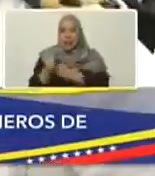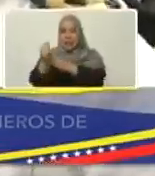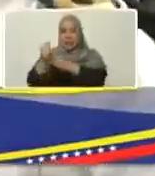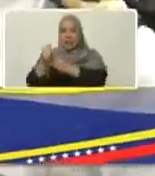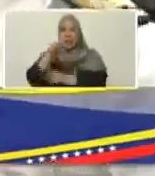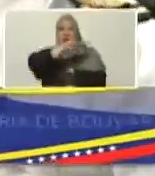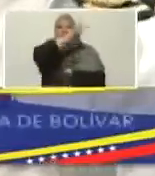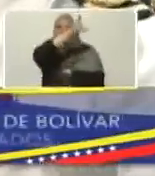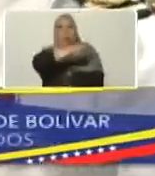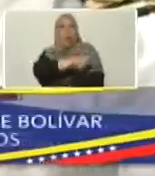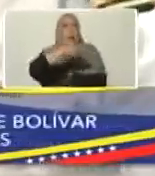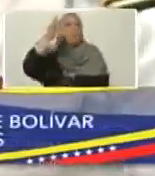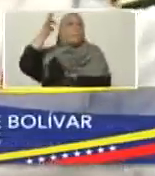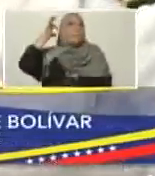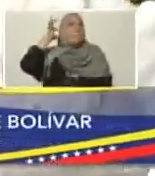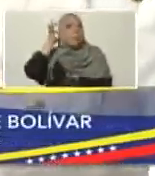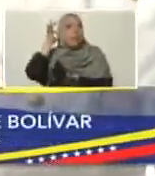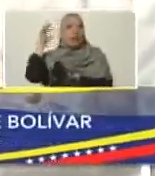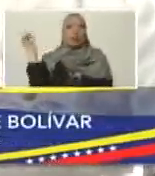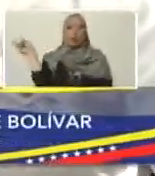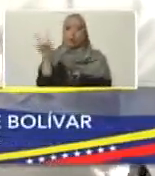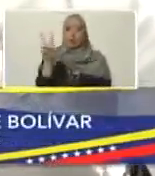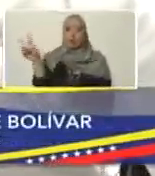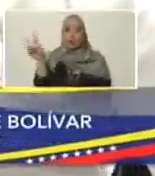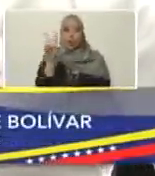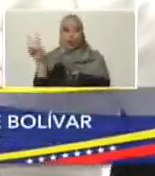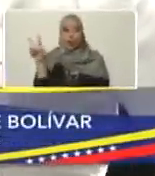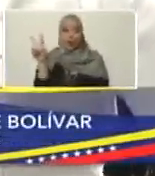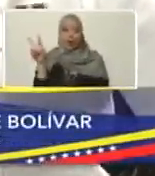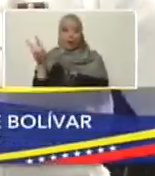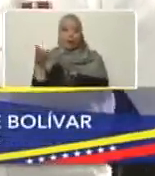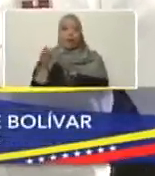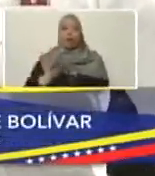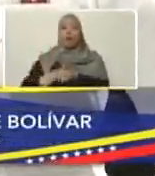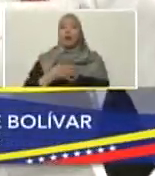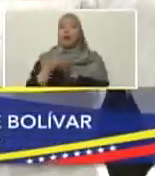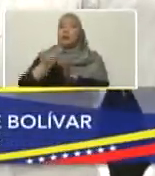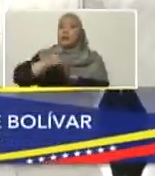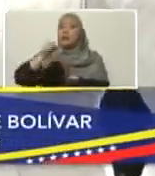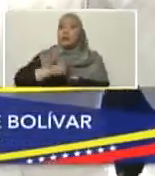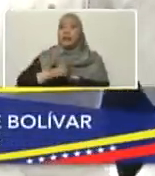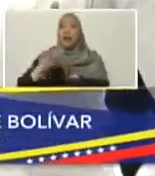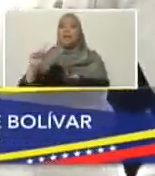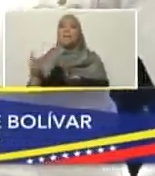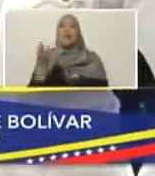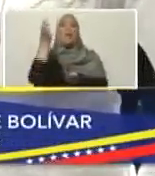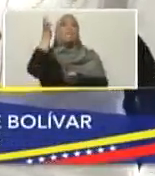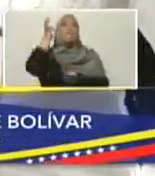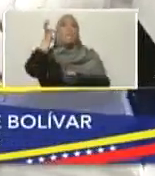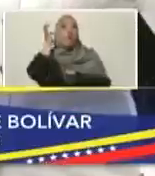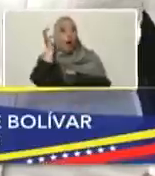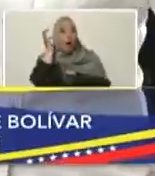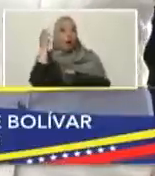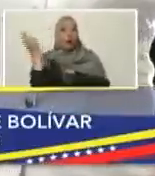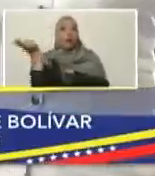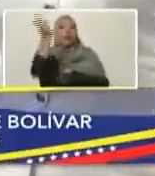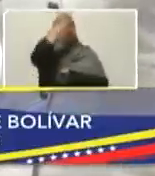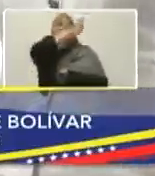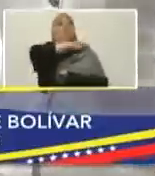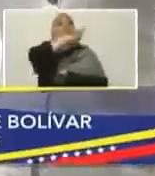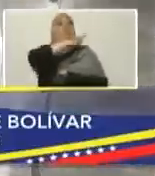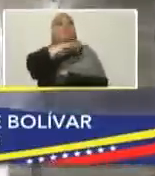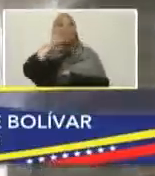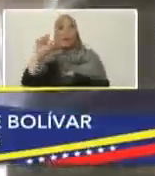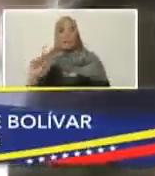poder militar de Venezuela. Por eso autorizo a las primeras tenientes, a los